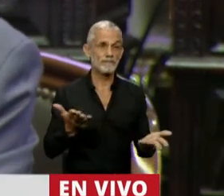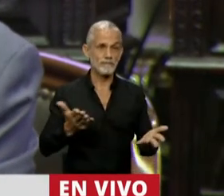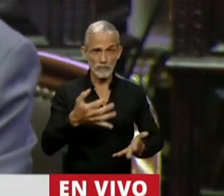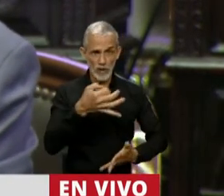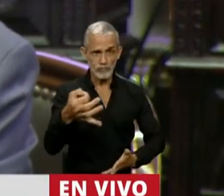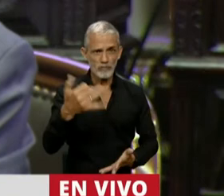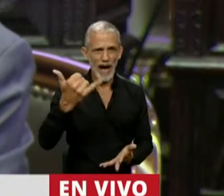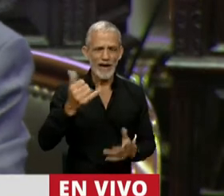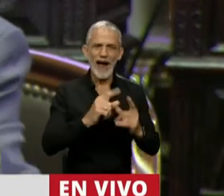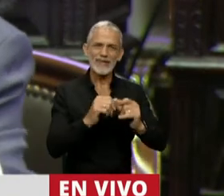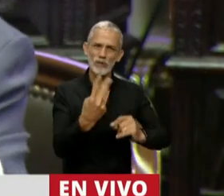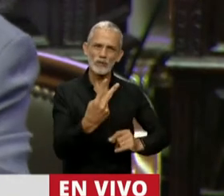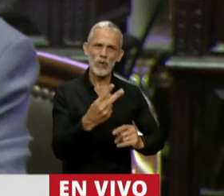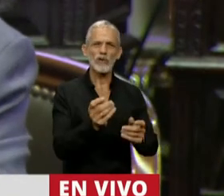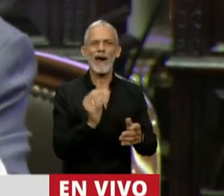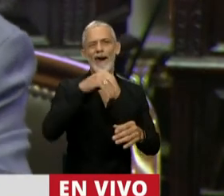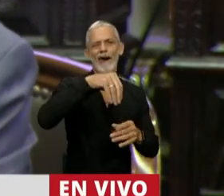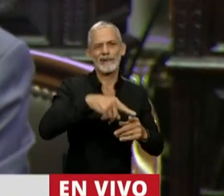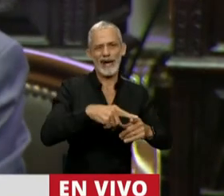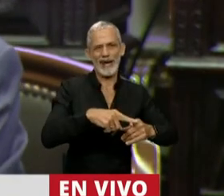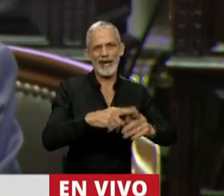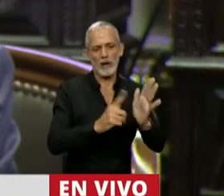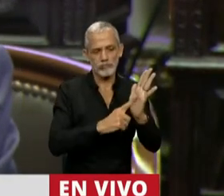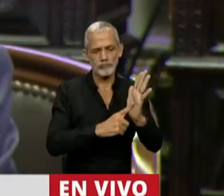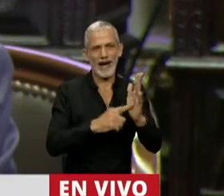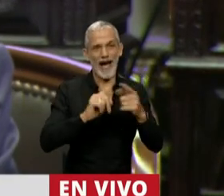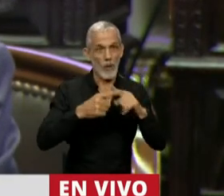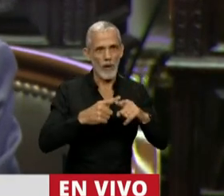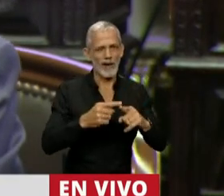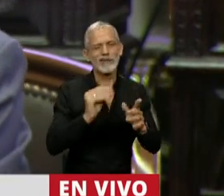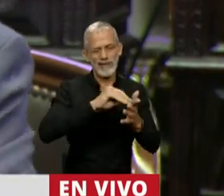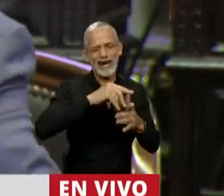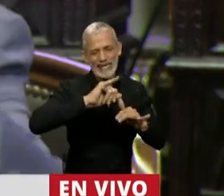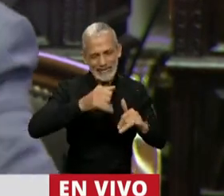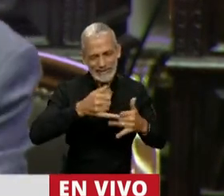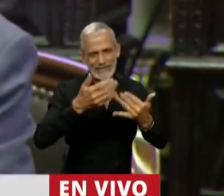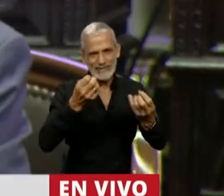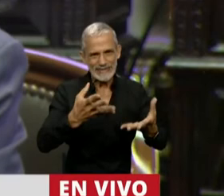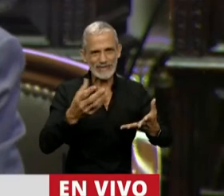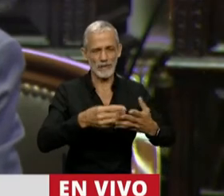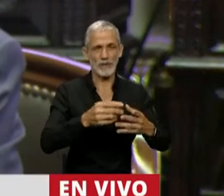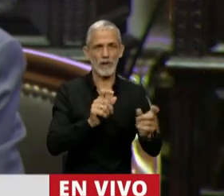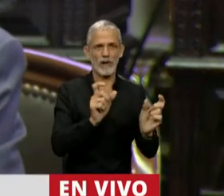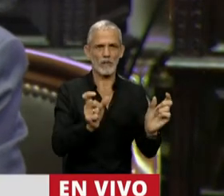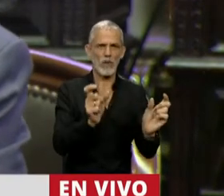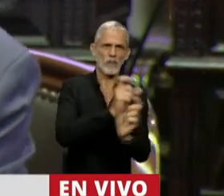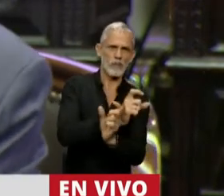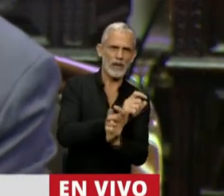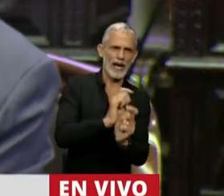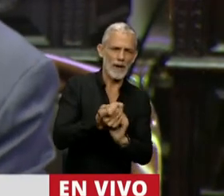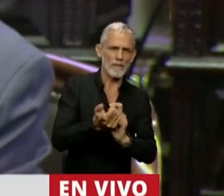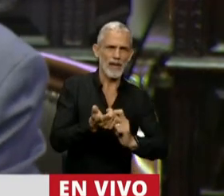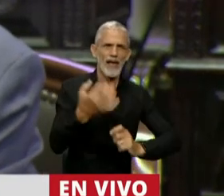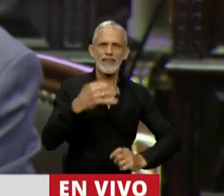bien es cierto que ahora en el artículo segundo se agrega el requisito de un acuerdo, se invierte en los términos, porque